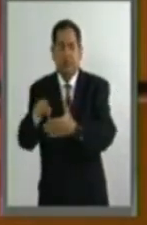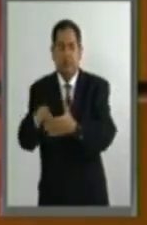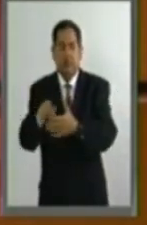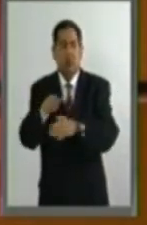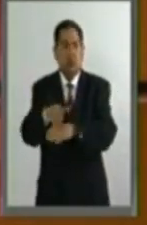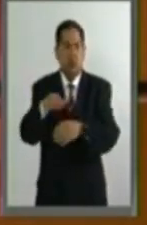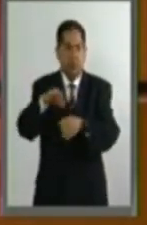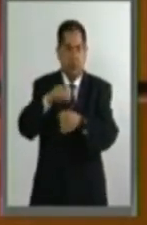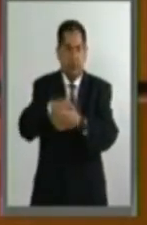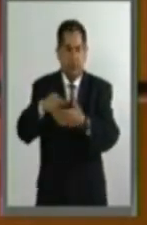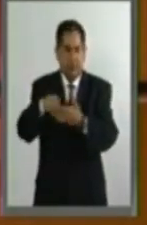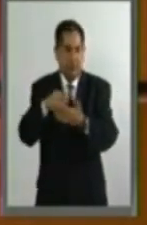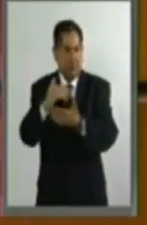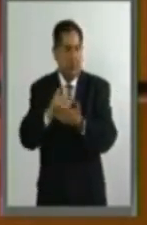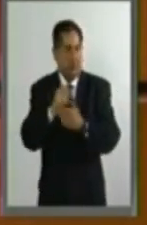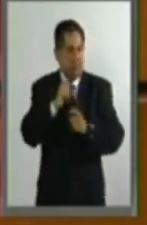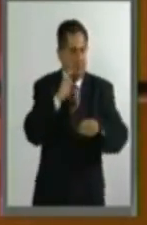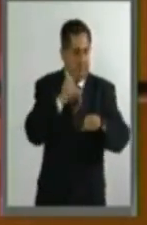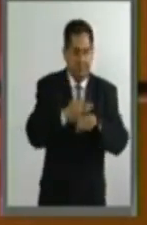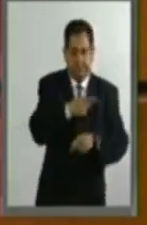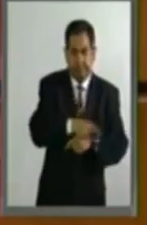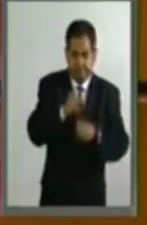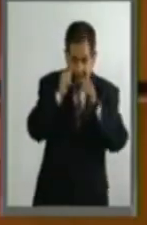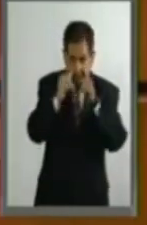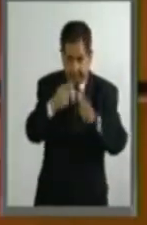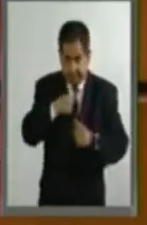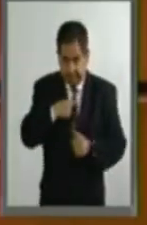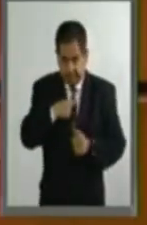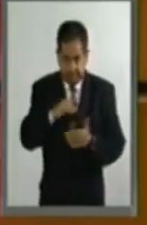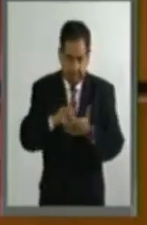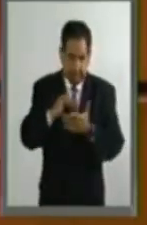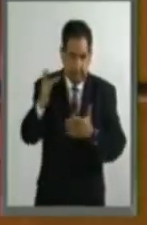en materia electoral. Por su atención y su apoyo, muchísimas gracias.